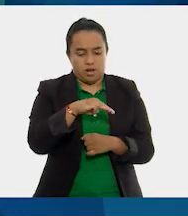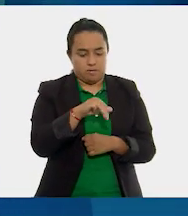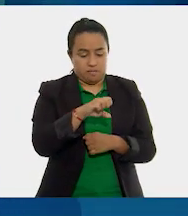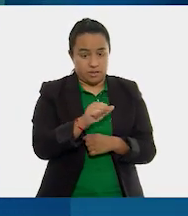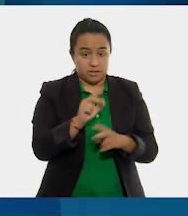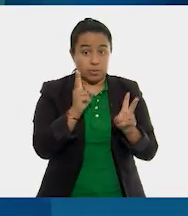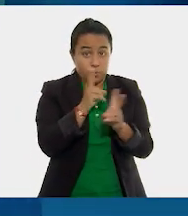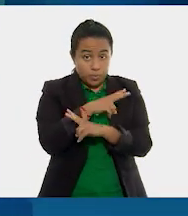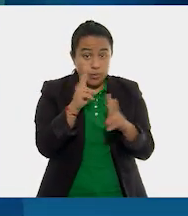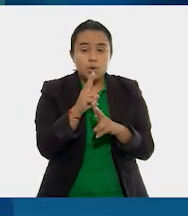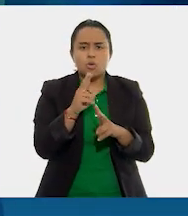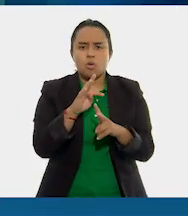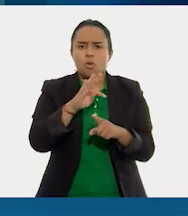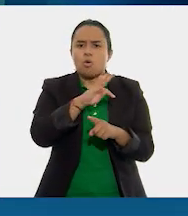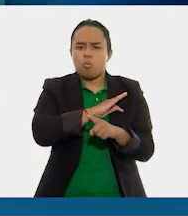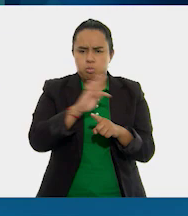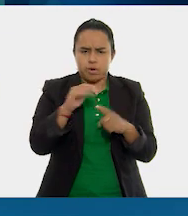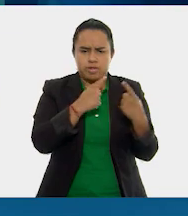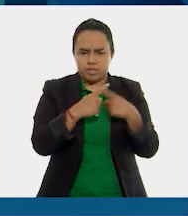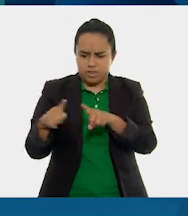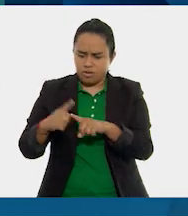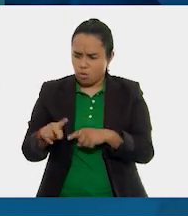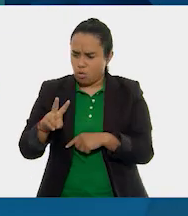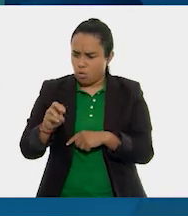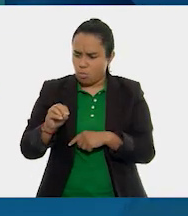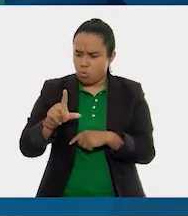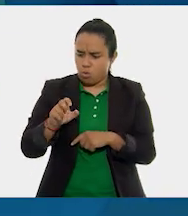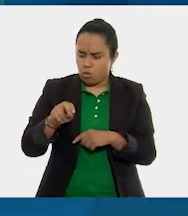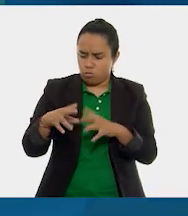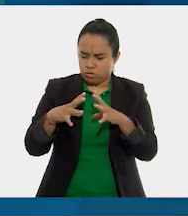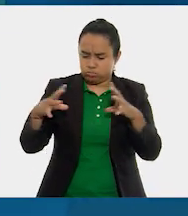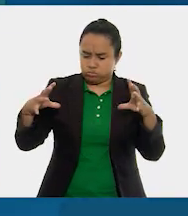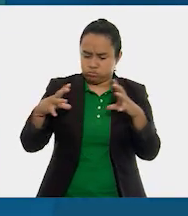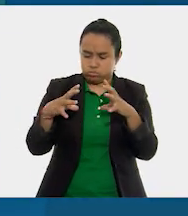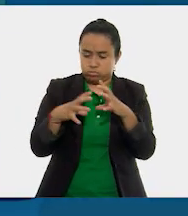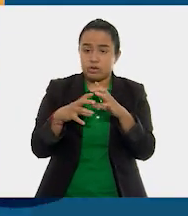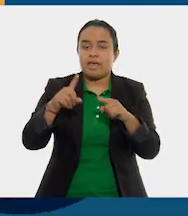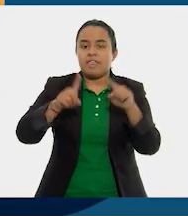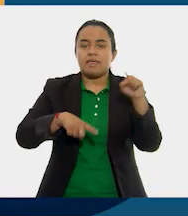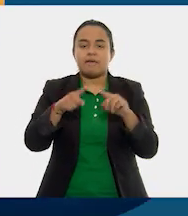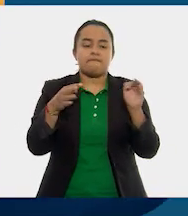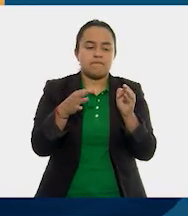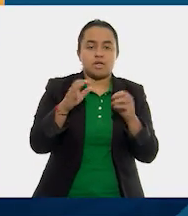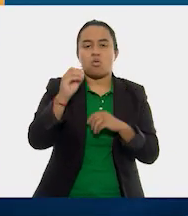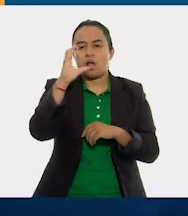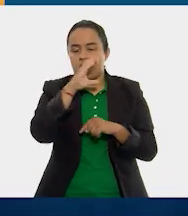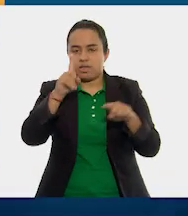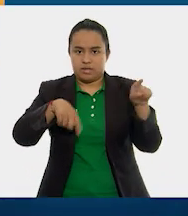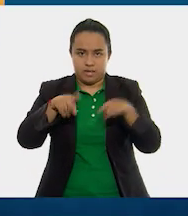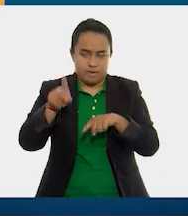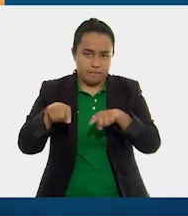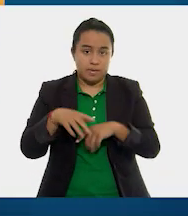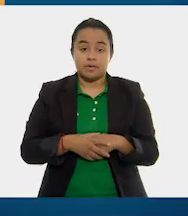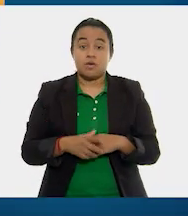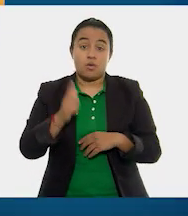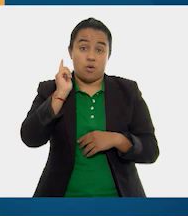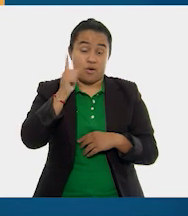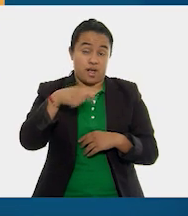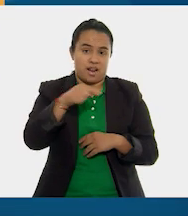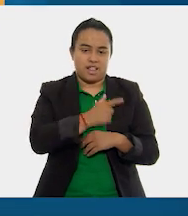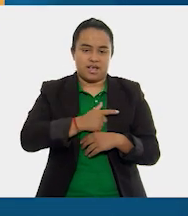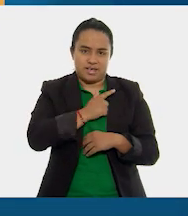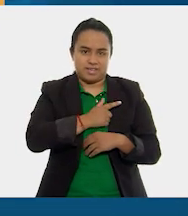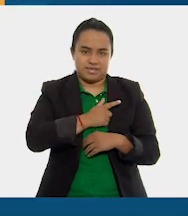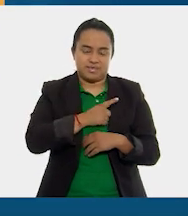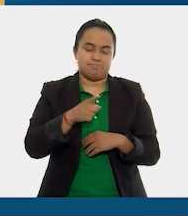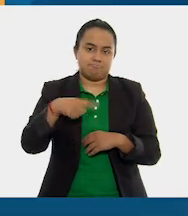aire puede tener diferentes volúmenes dependiendo de la temperatura. Bueno, espero que esto les haya gustado mucho y que les haya